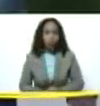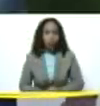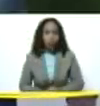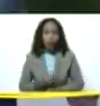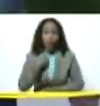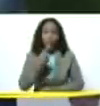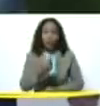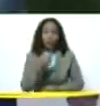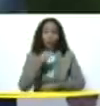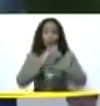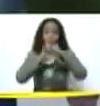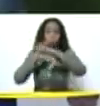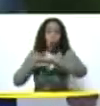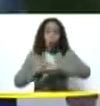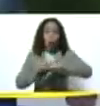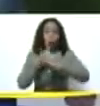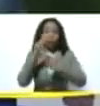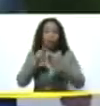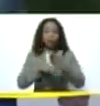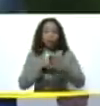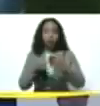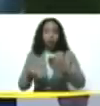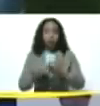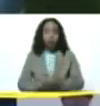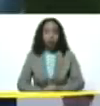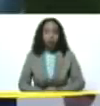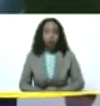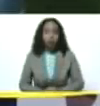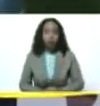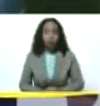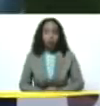Decimos convocatoria errática